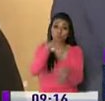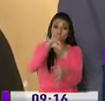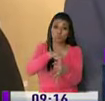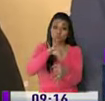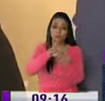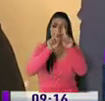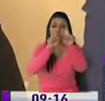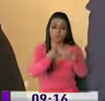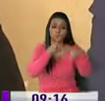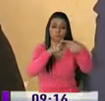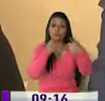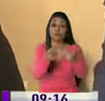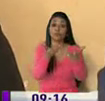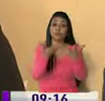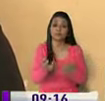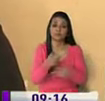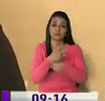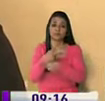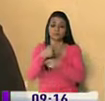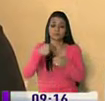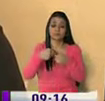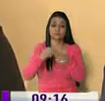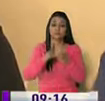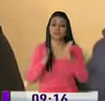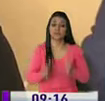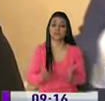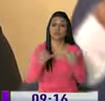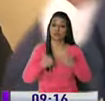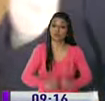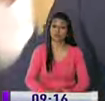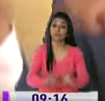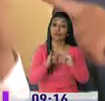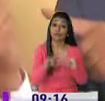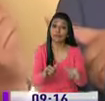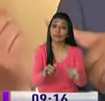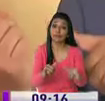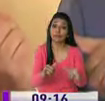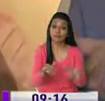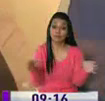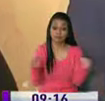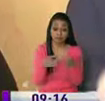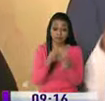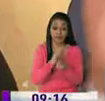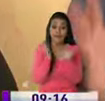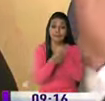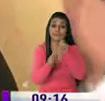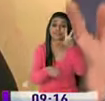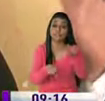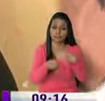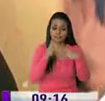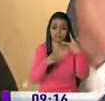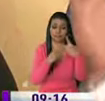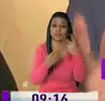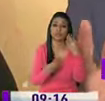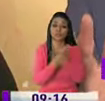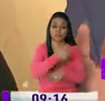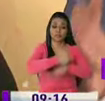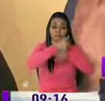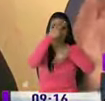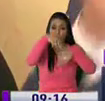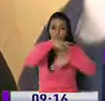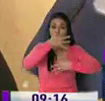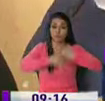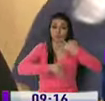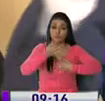es si quiere que el Consejo de Participación Ciudadana se conforme de otra manera. ¿Quiere usted que la nueva Corte de Justicia